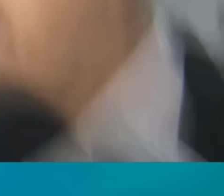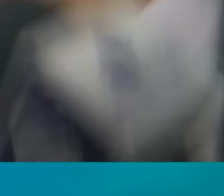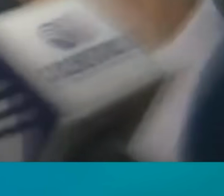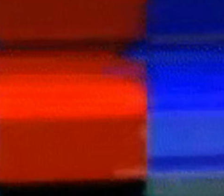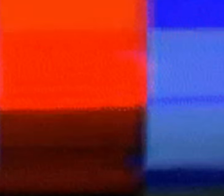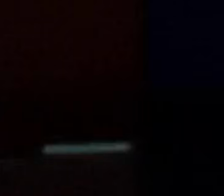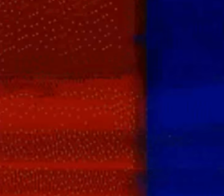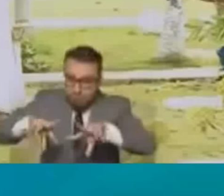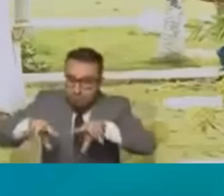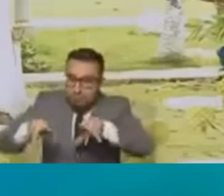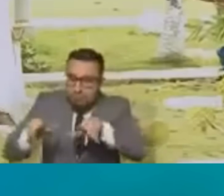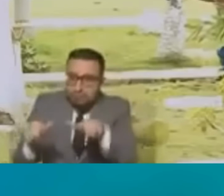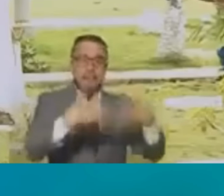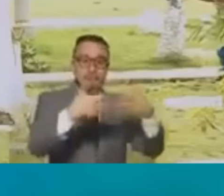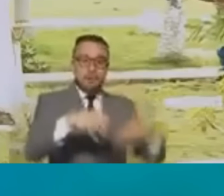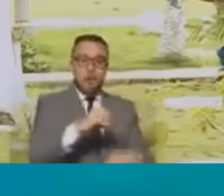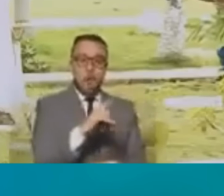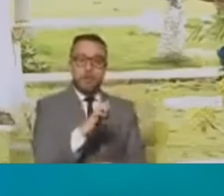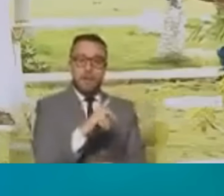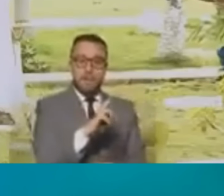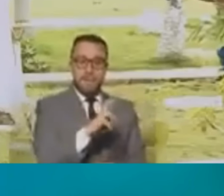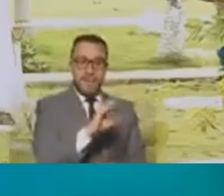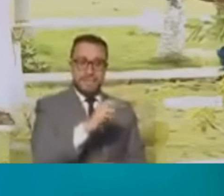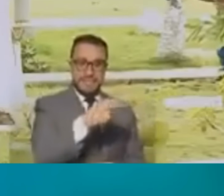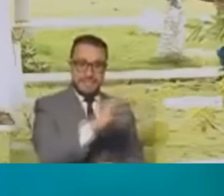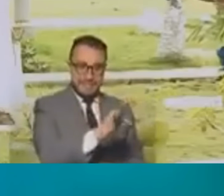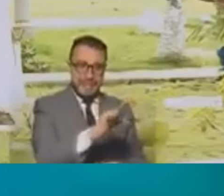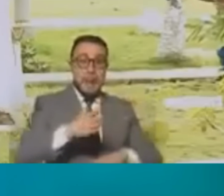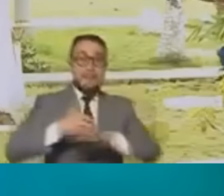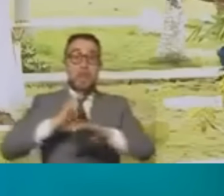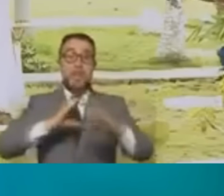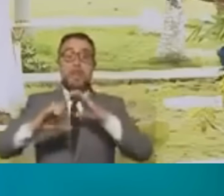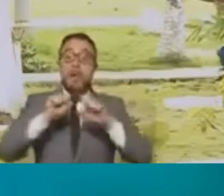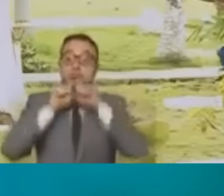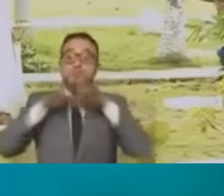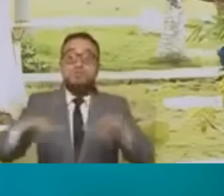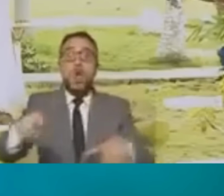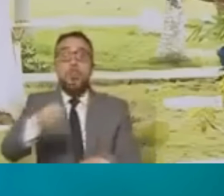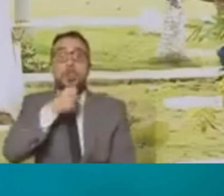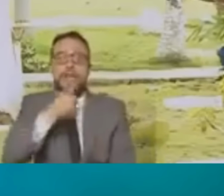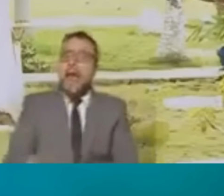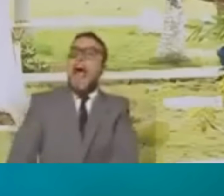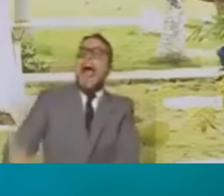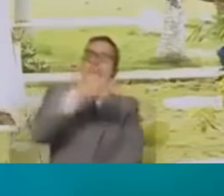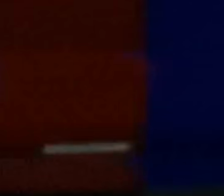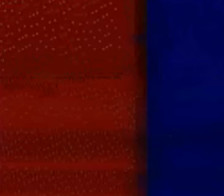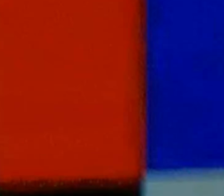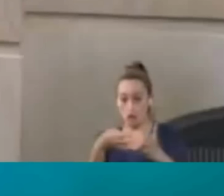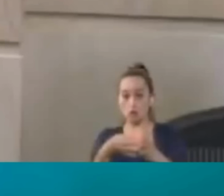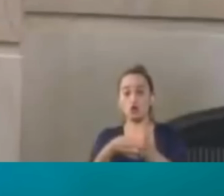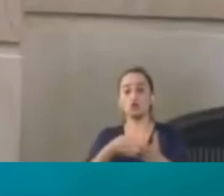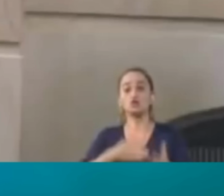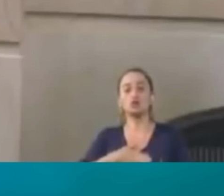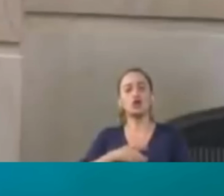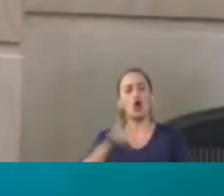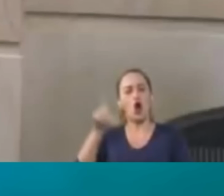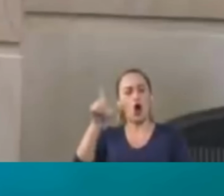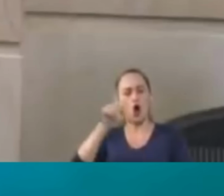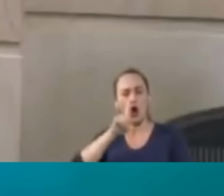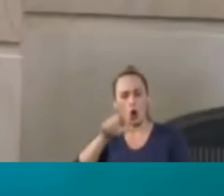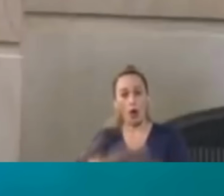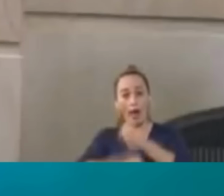La realidad. Contra Odebrecht, mucho antes de que los medios de comunicación lo convirtieran en noticias. En julio del